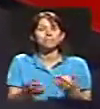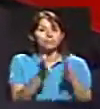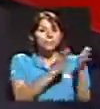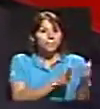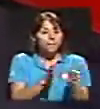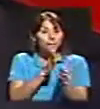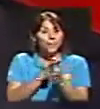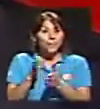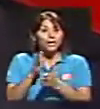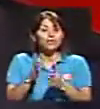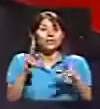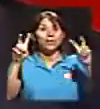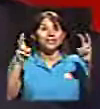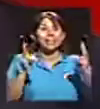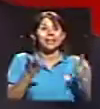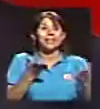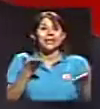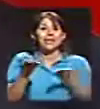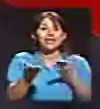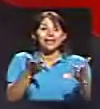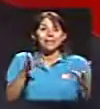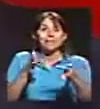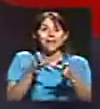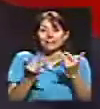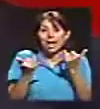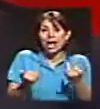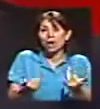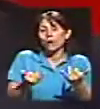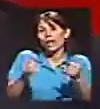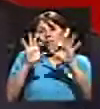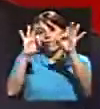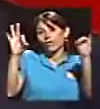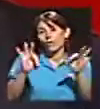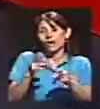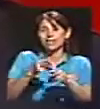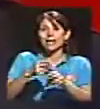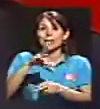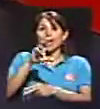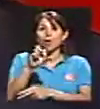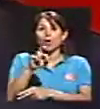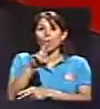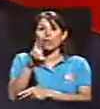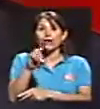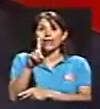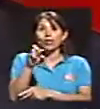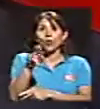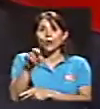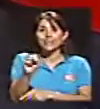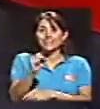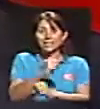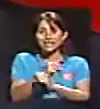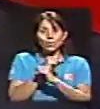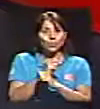tema de intermediarios, entonces ahora hay una figura que son los corredores de seguros, que antes no existían,